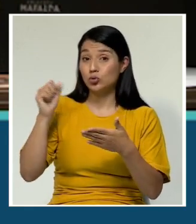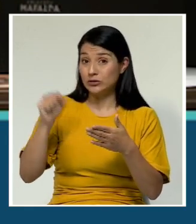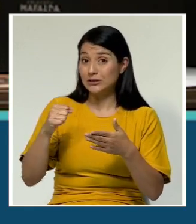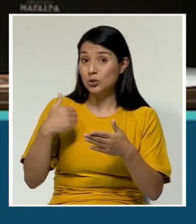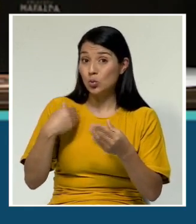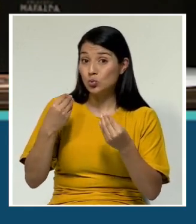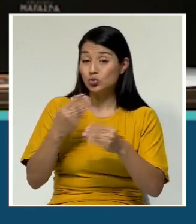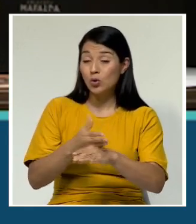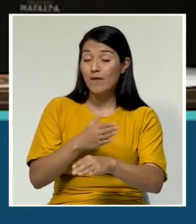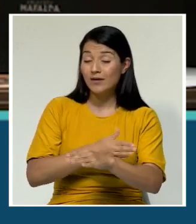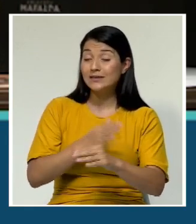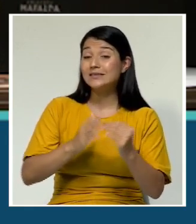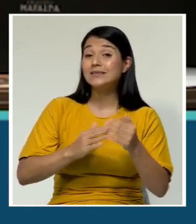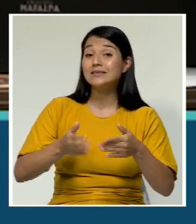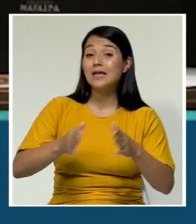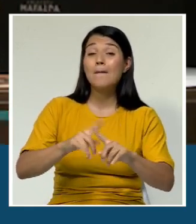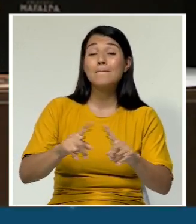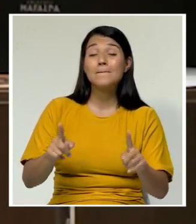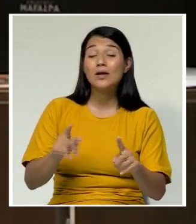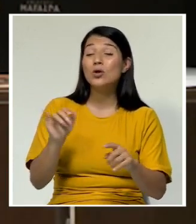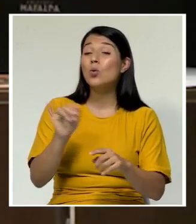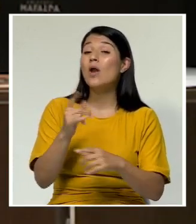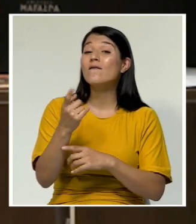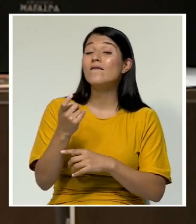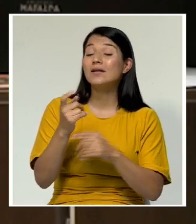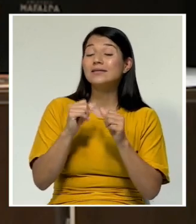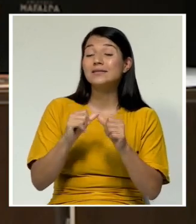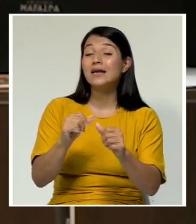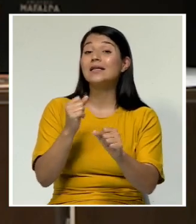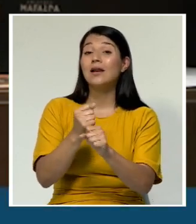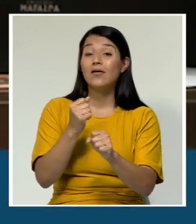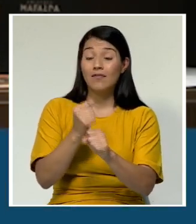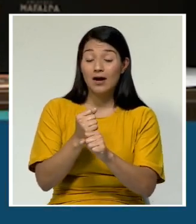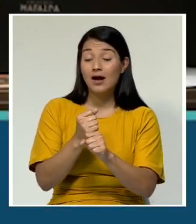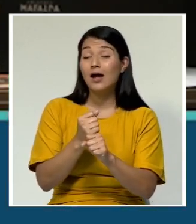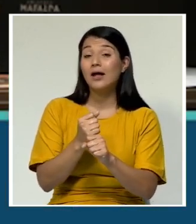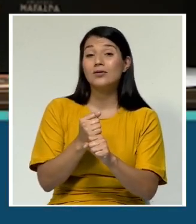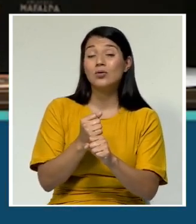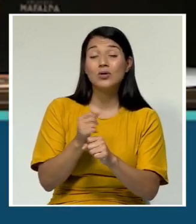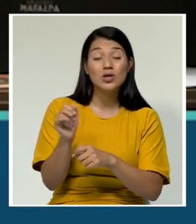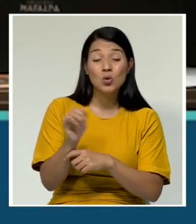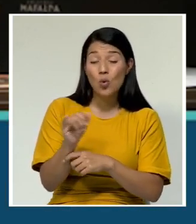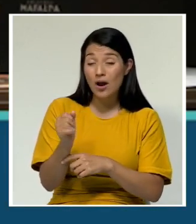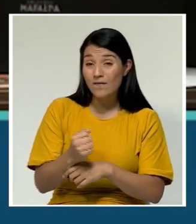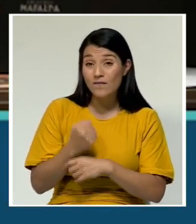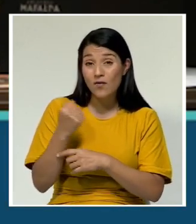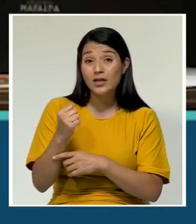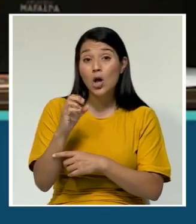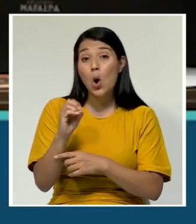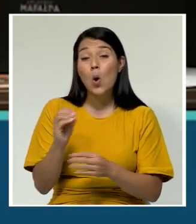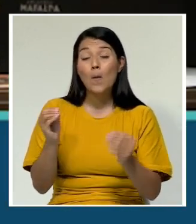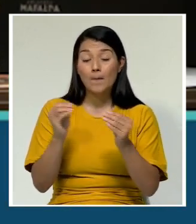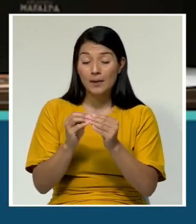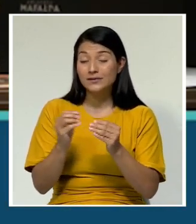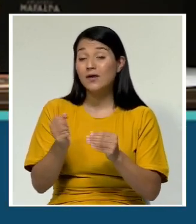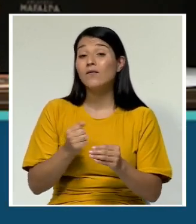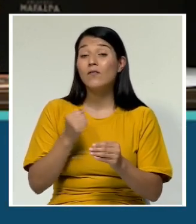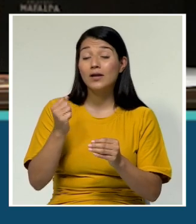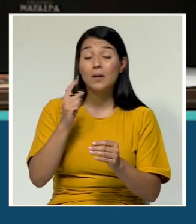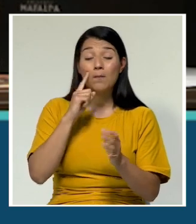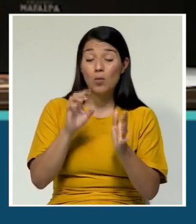cuestionada no tiene más explicación que el cartel que se hizo fue más de lo mismo.